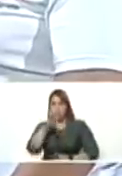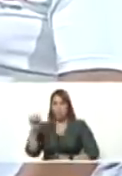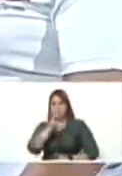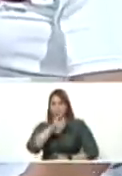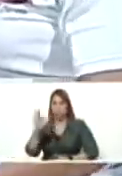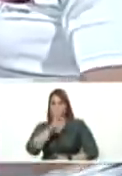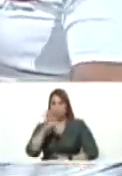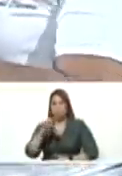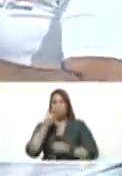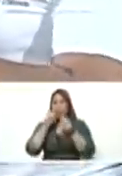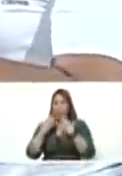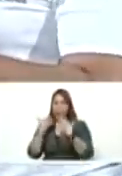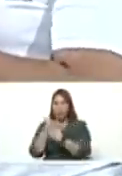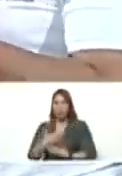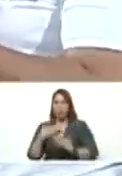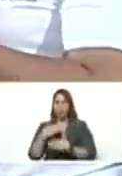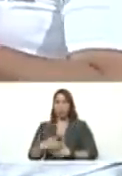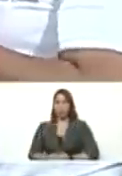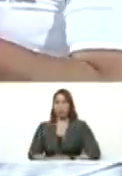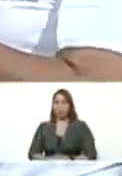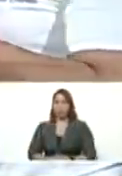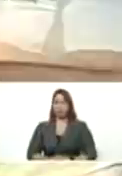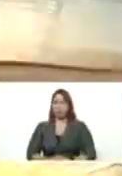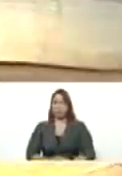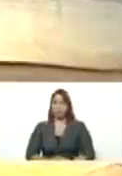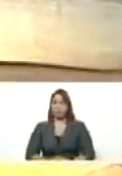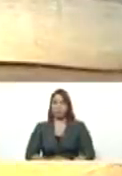de buena calidad.